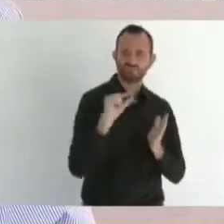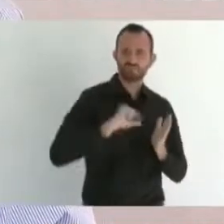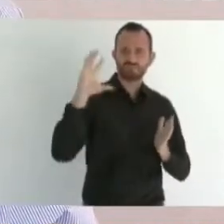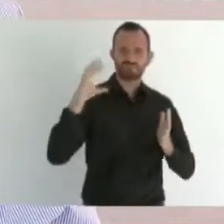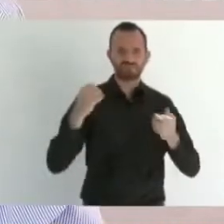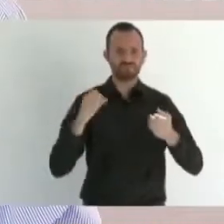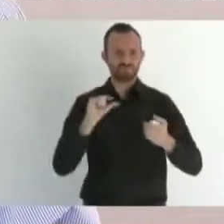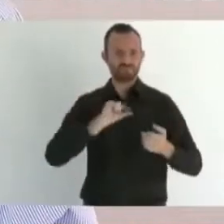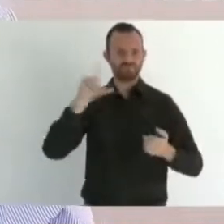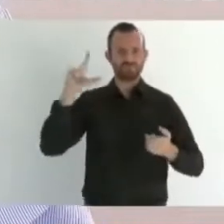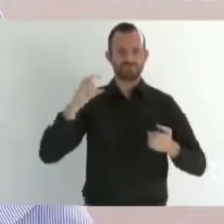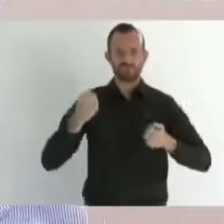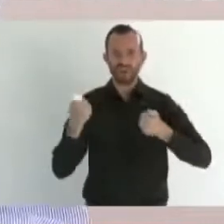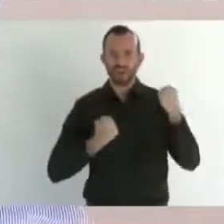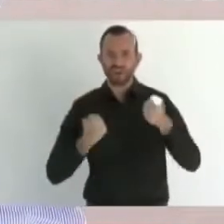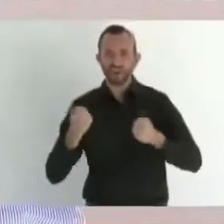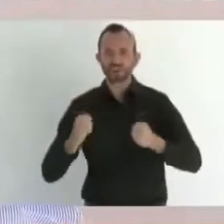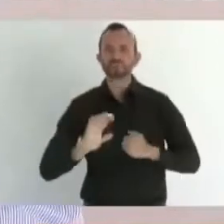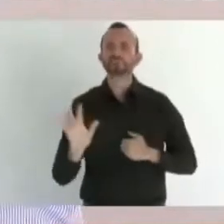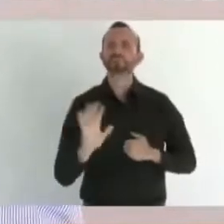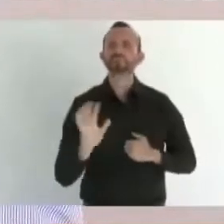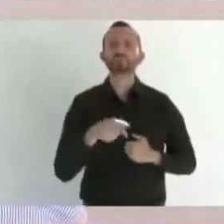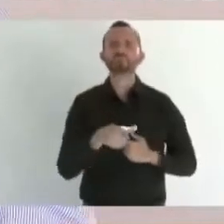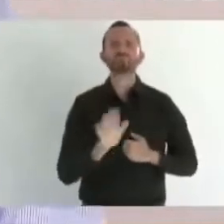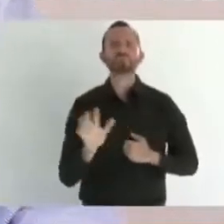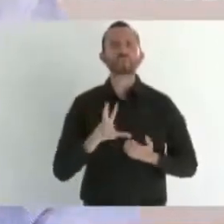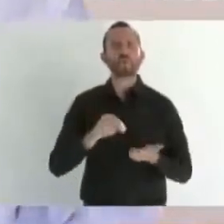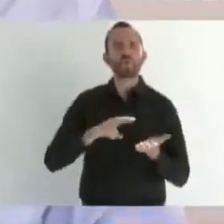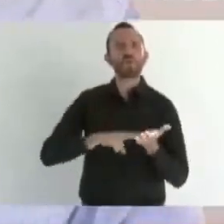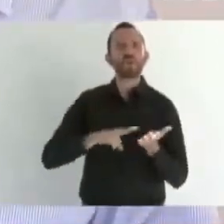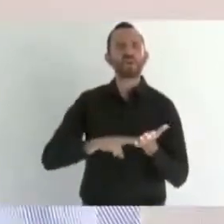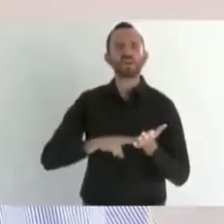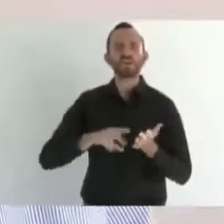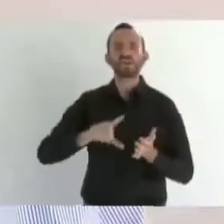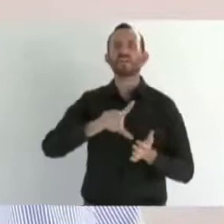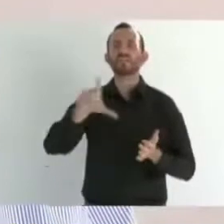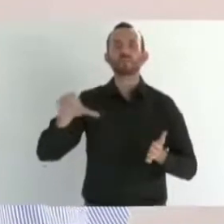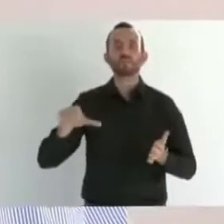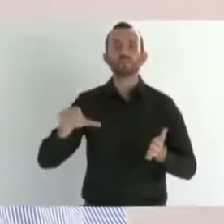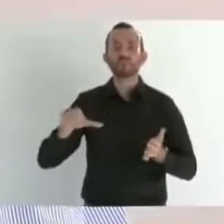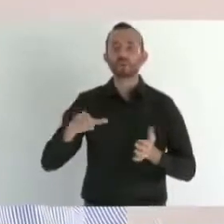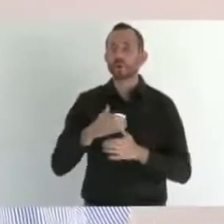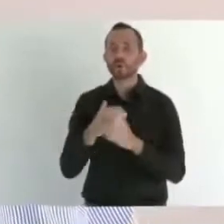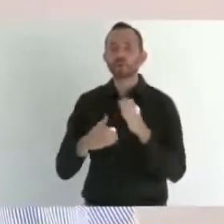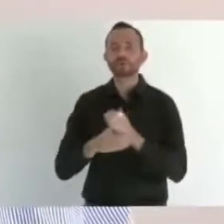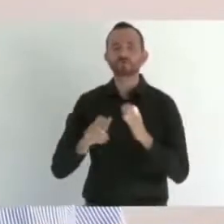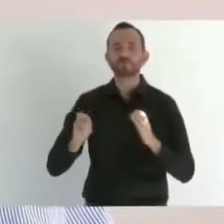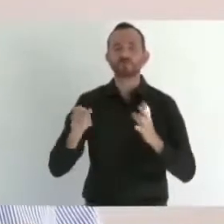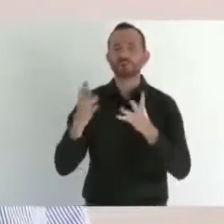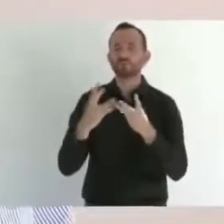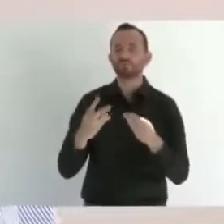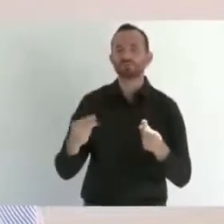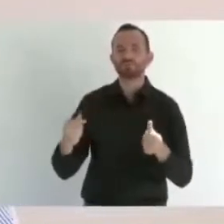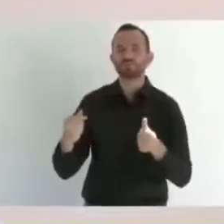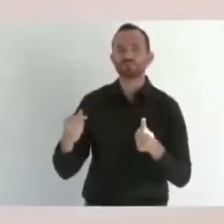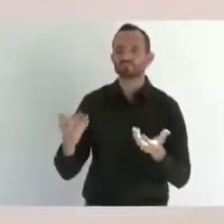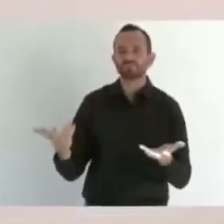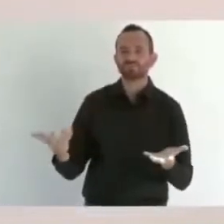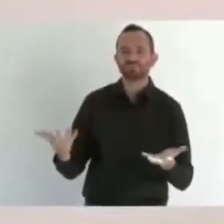todo eso que es efímero que no tarda que no dura y más cuando es